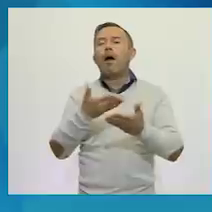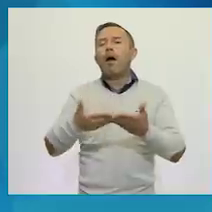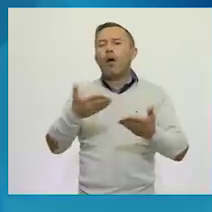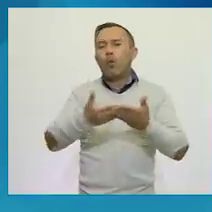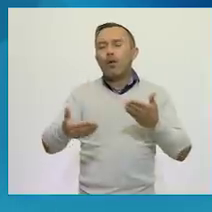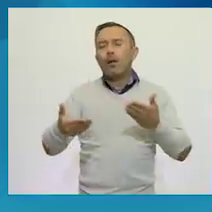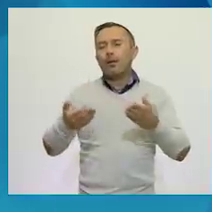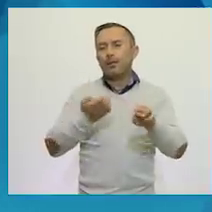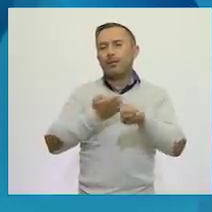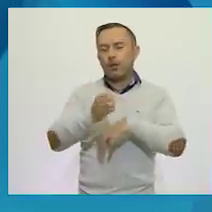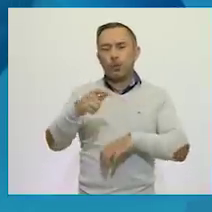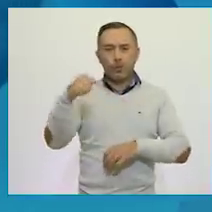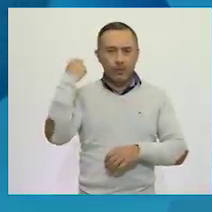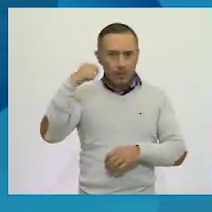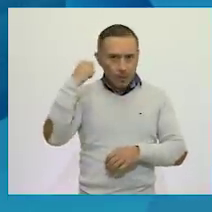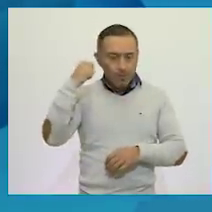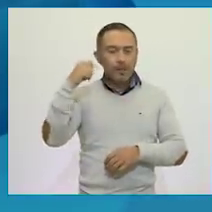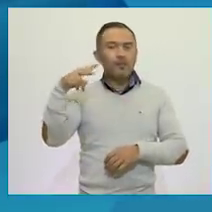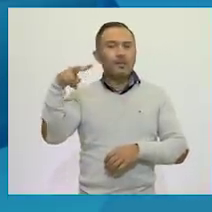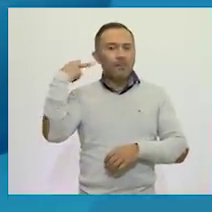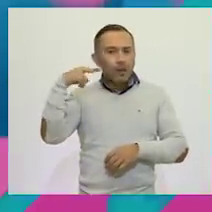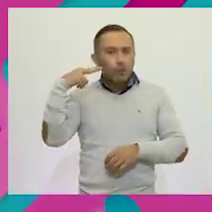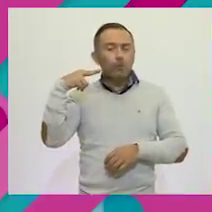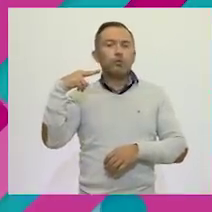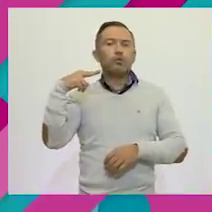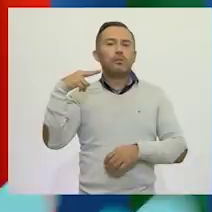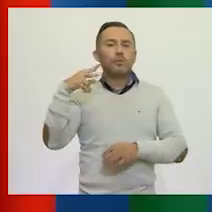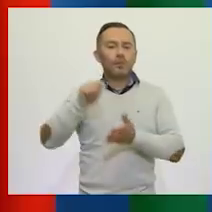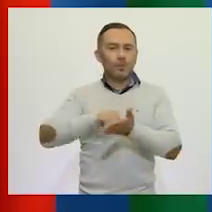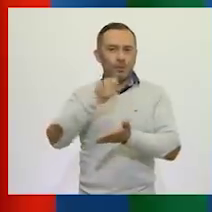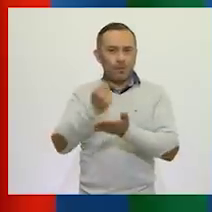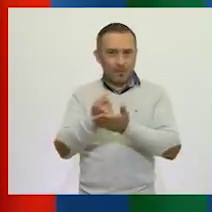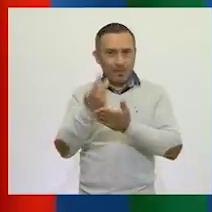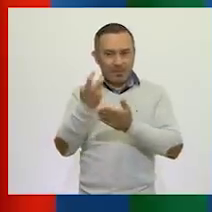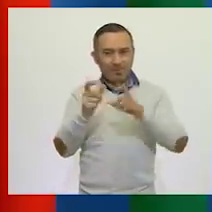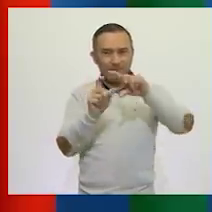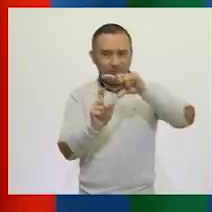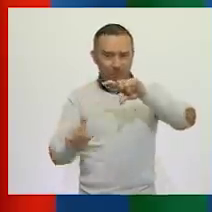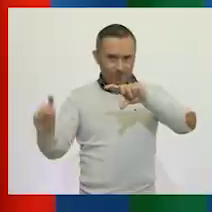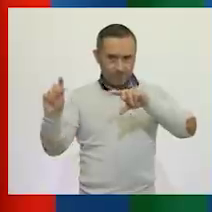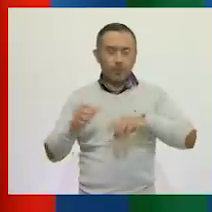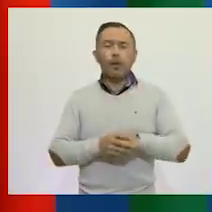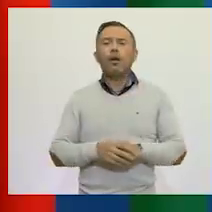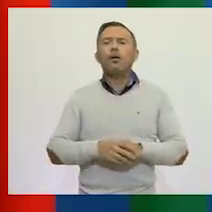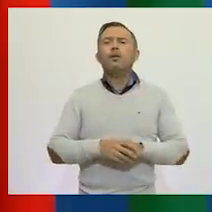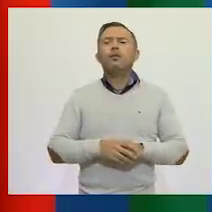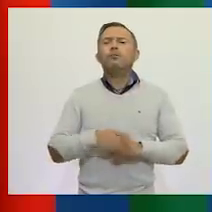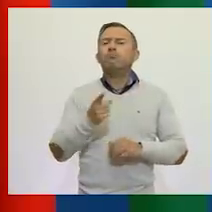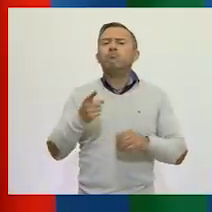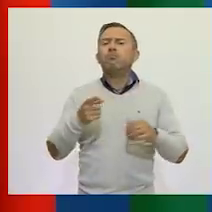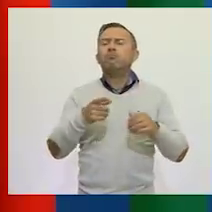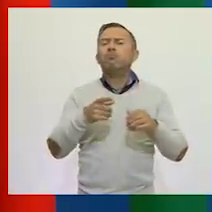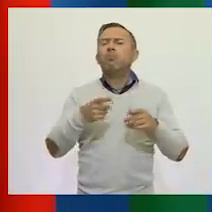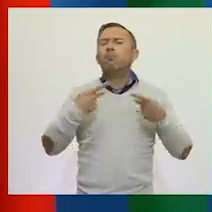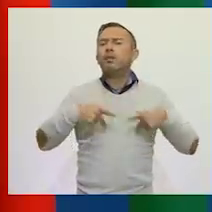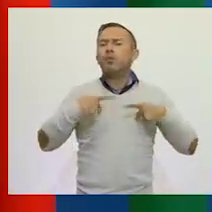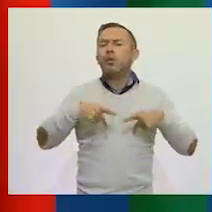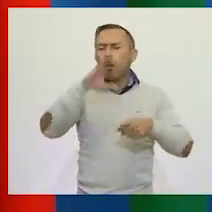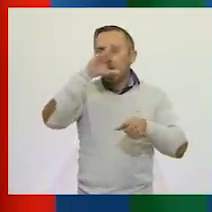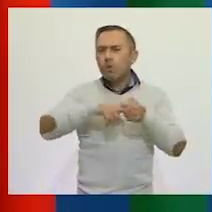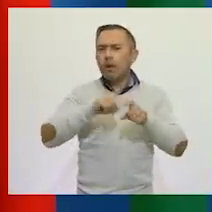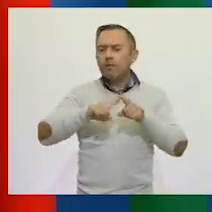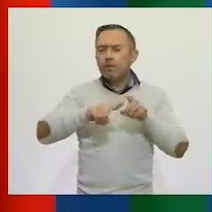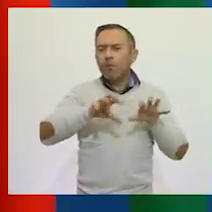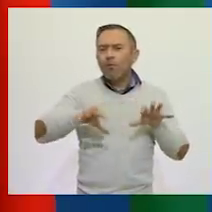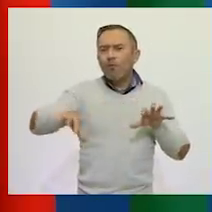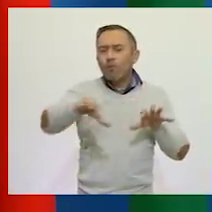de Tamaulipas, Veracruz y Tabasco. Estos grupos humanos se establecieron en zonas apropiadas para